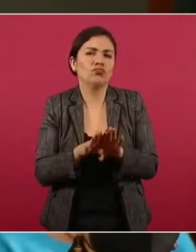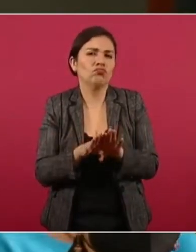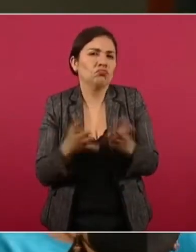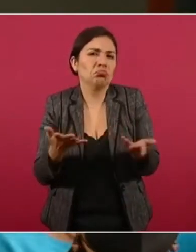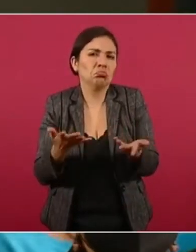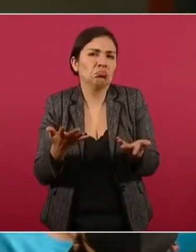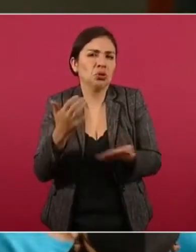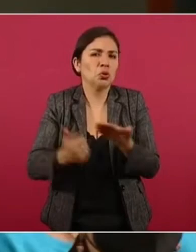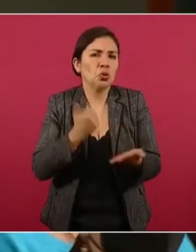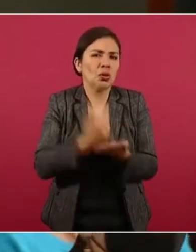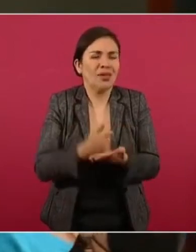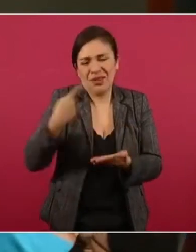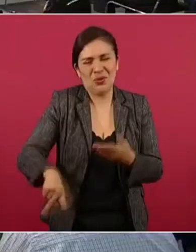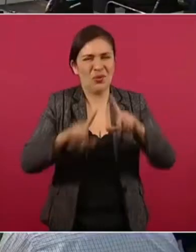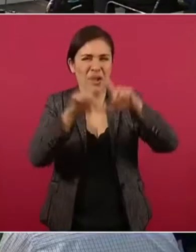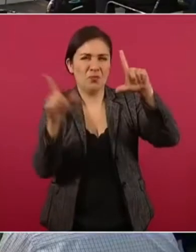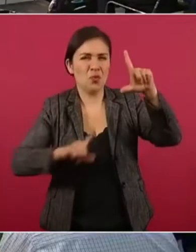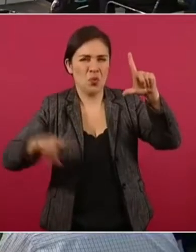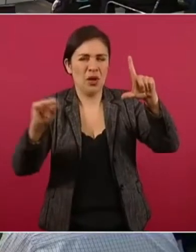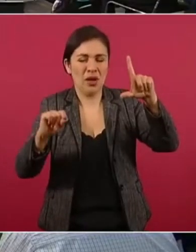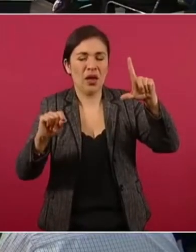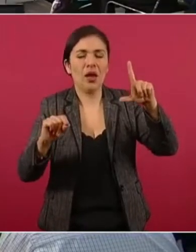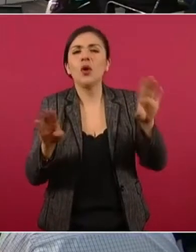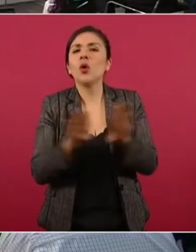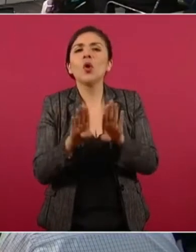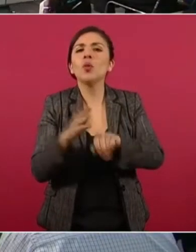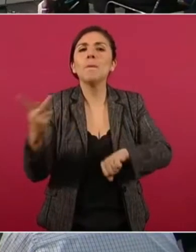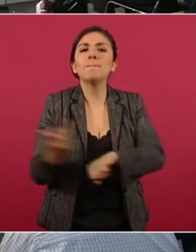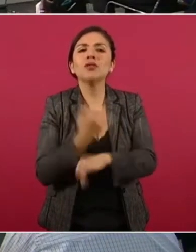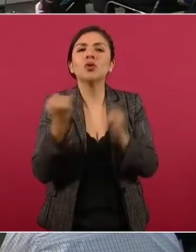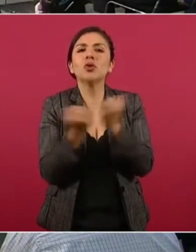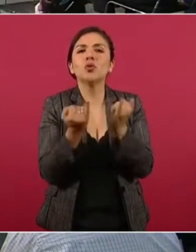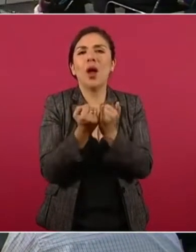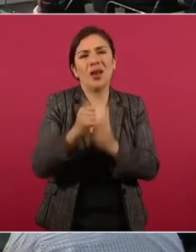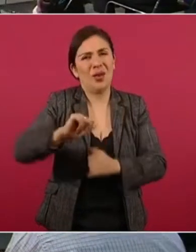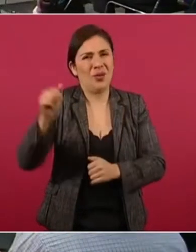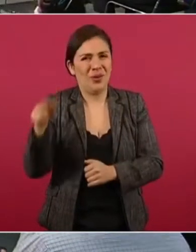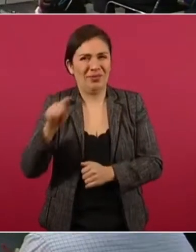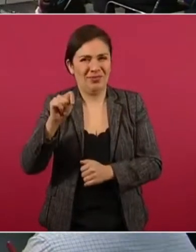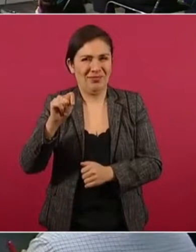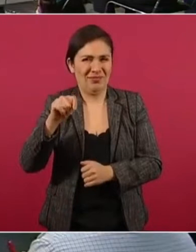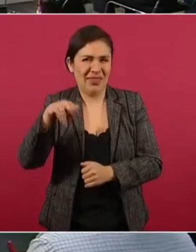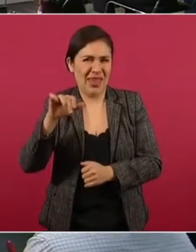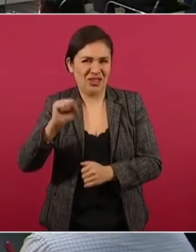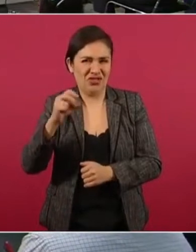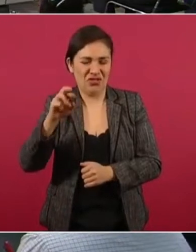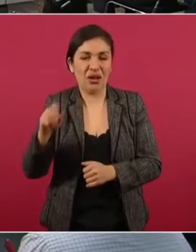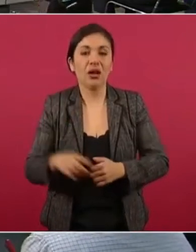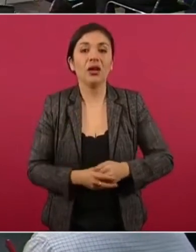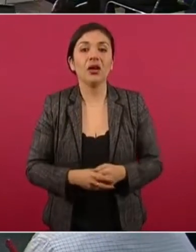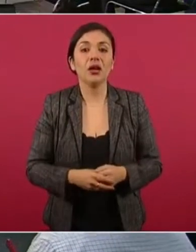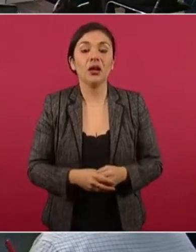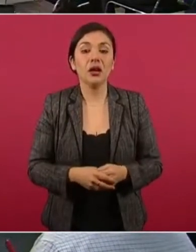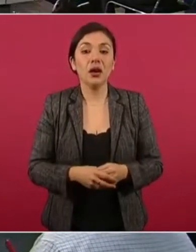en la República Mexicana, como se hizo como Constellation Sí, por